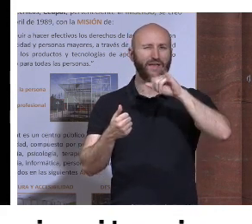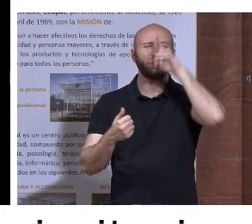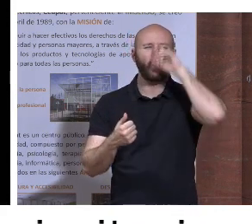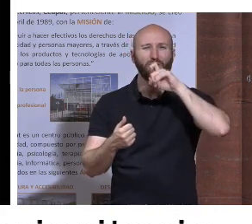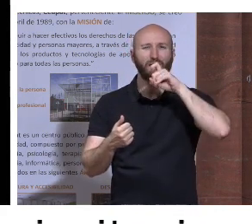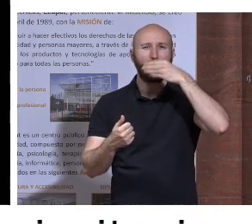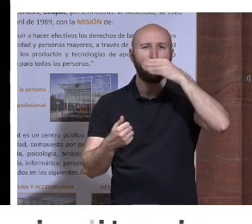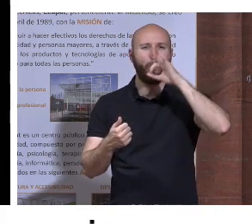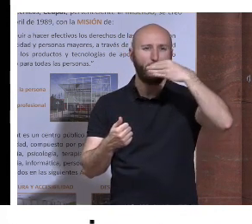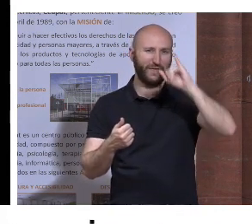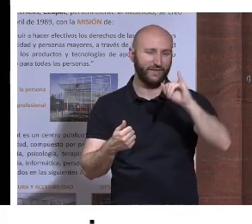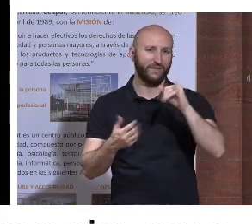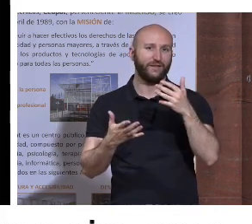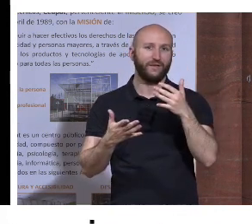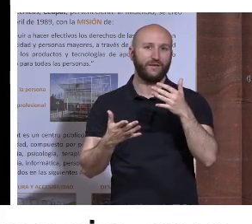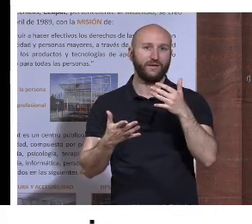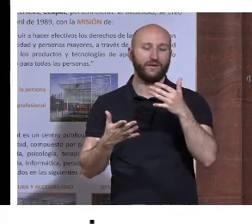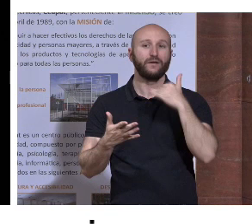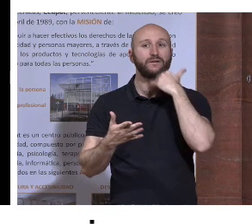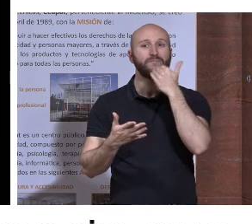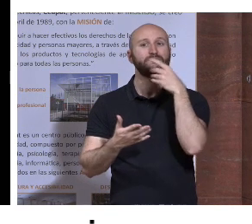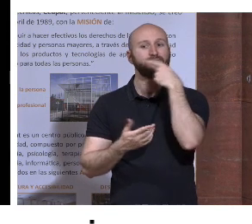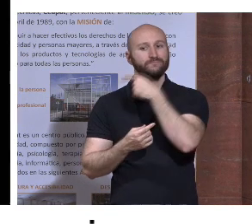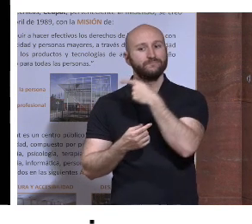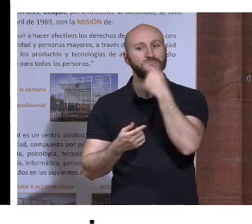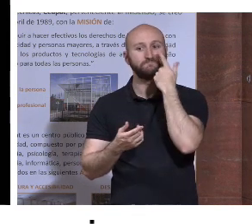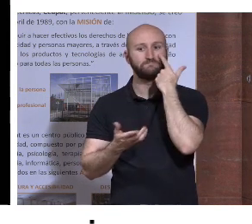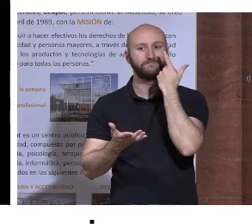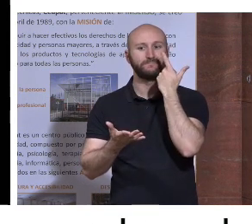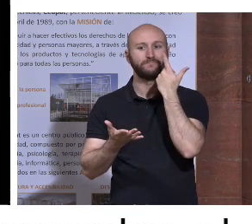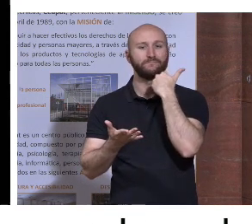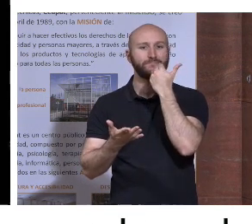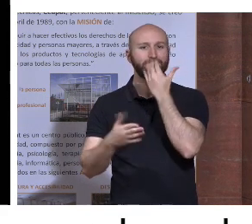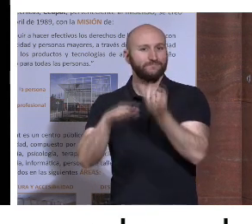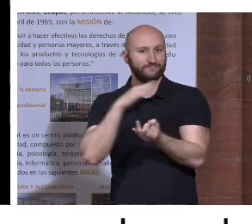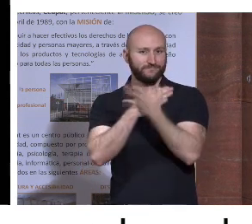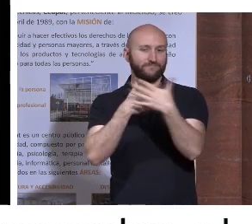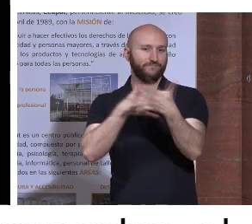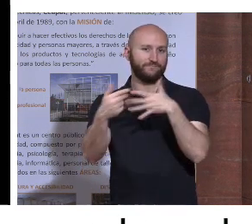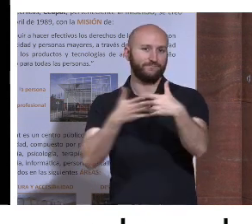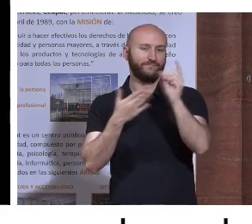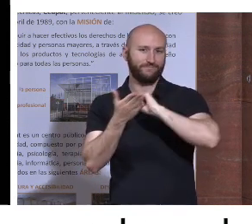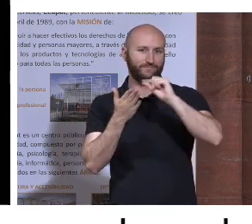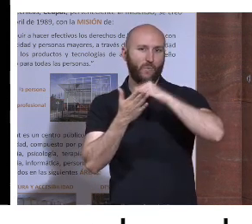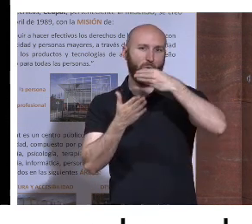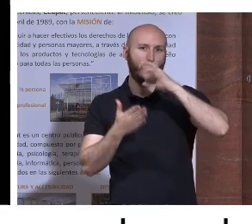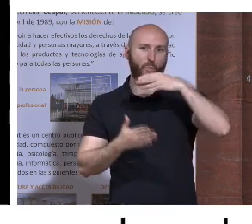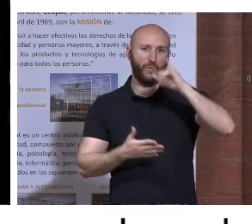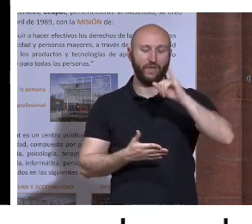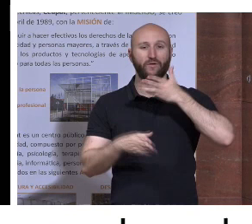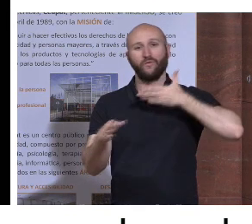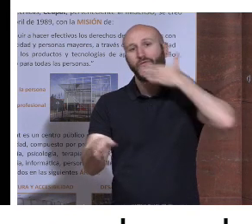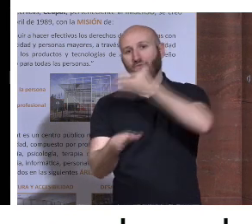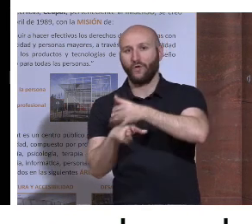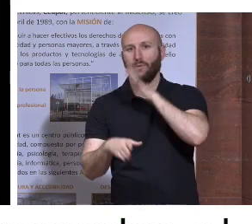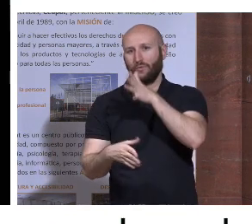el BOBI, bueno, pues Skip Stall, que es uno de los, y Chuck, que fue el autor del BOBI, yo fui a visitarles por ese